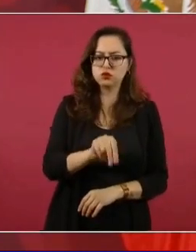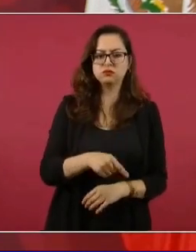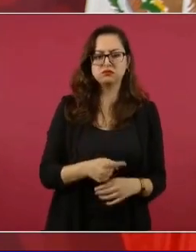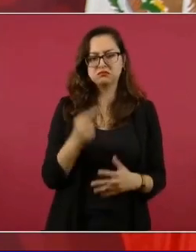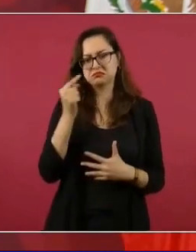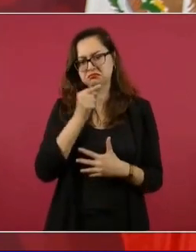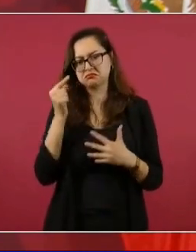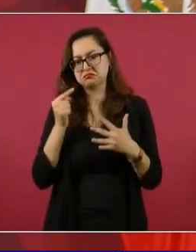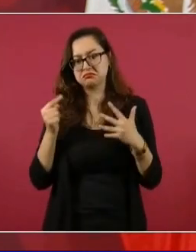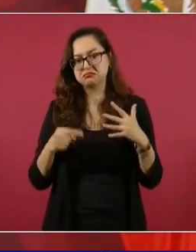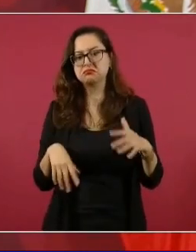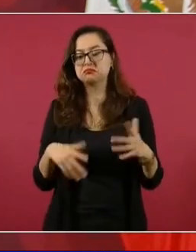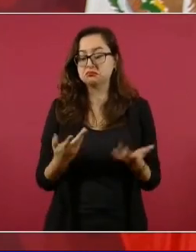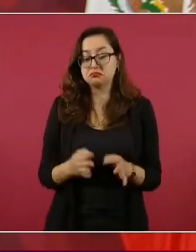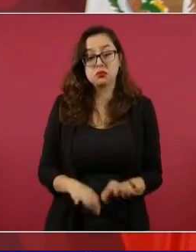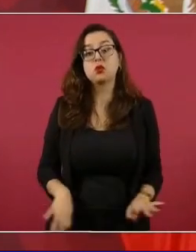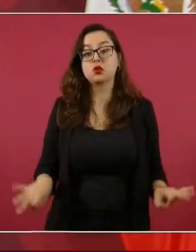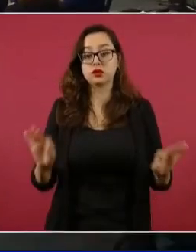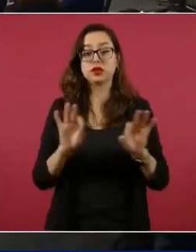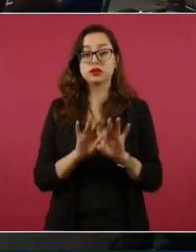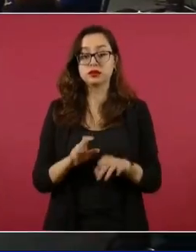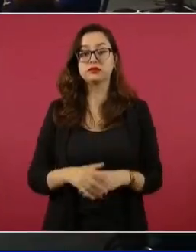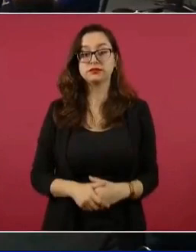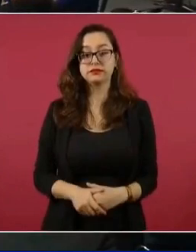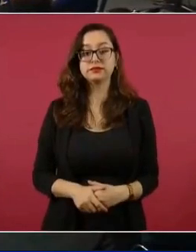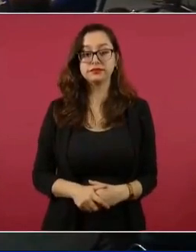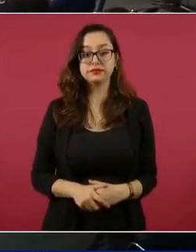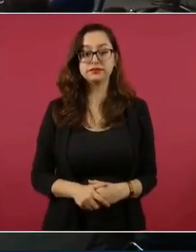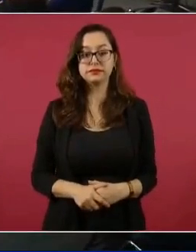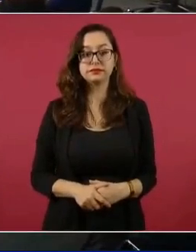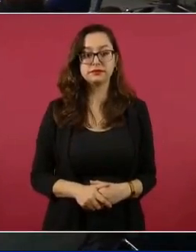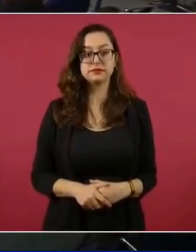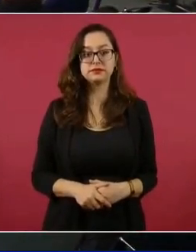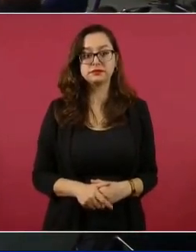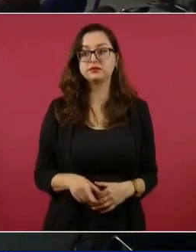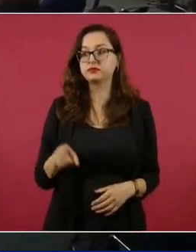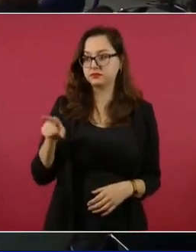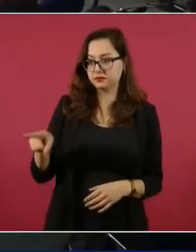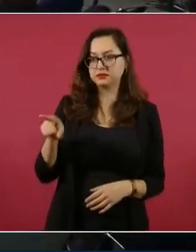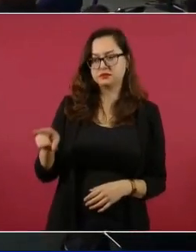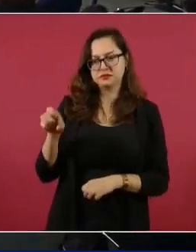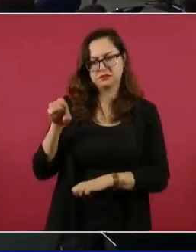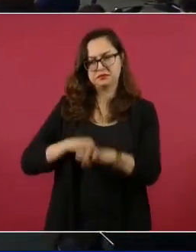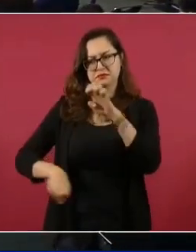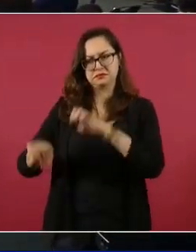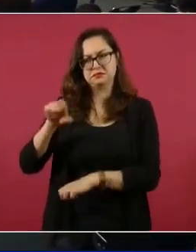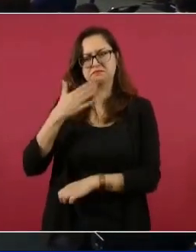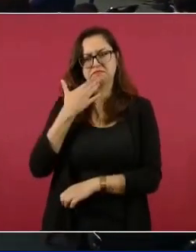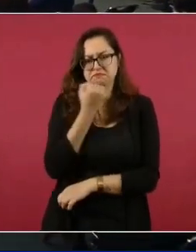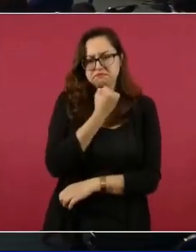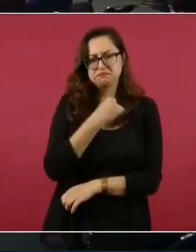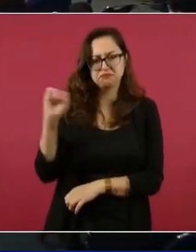Entonces sería un cambio importantísimo. Lo puede hacer el señor porque